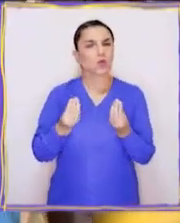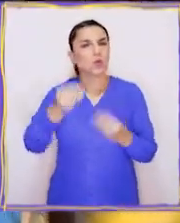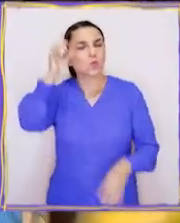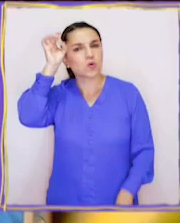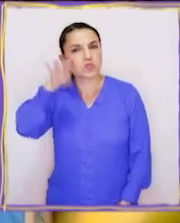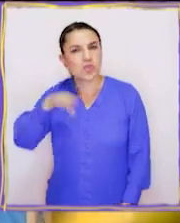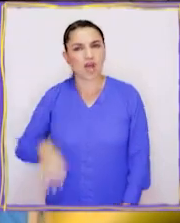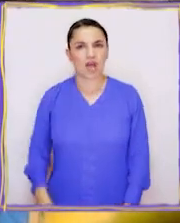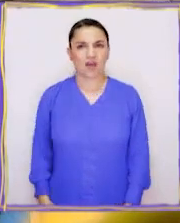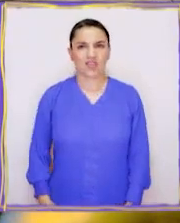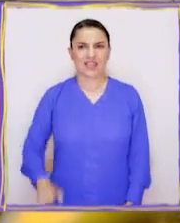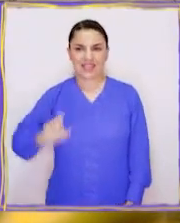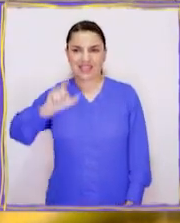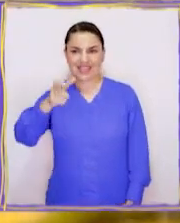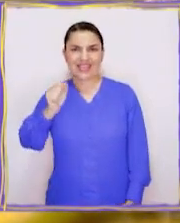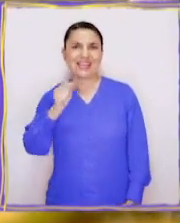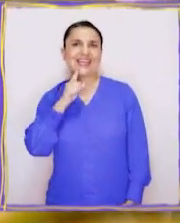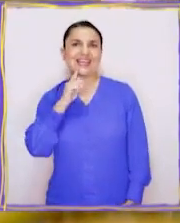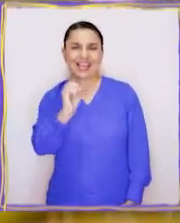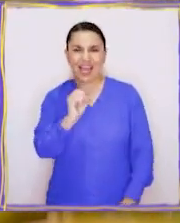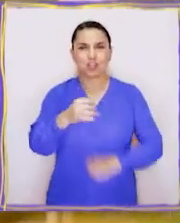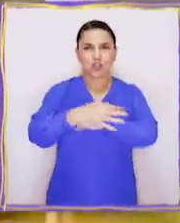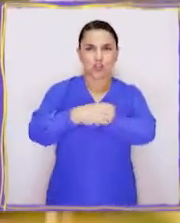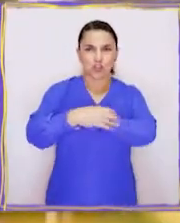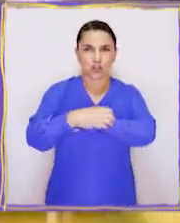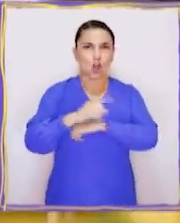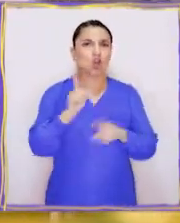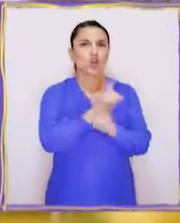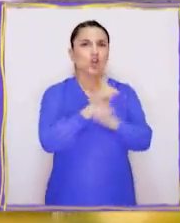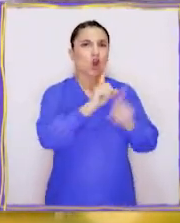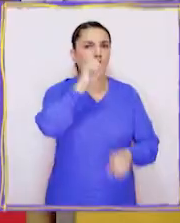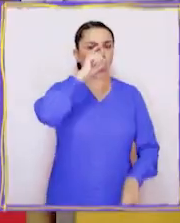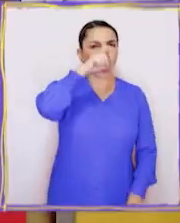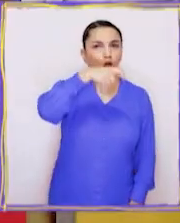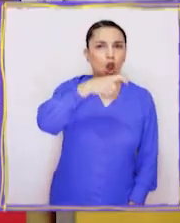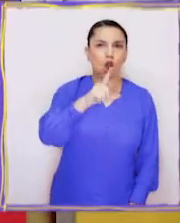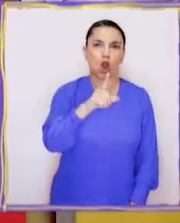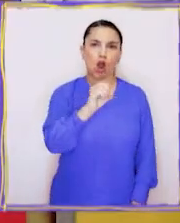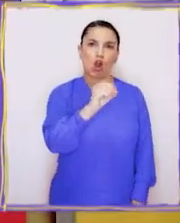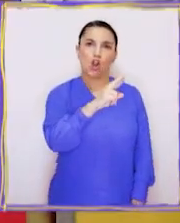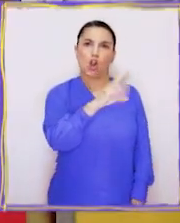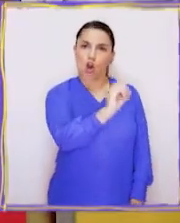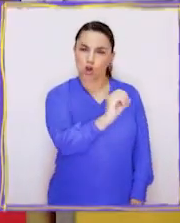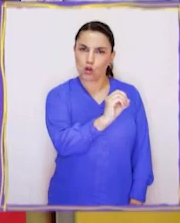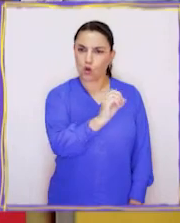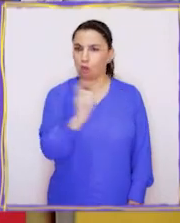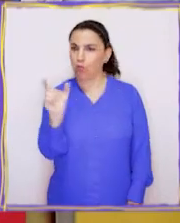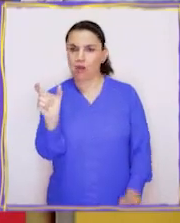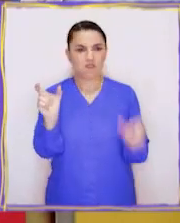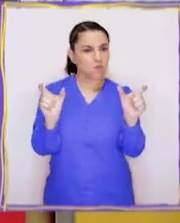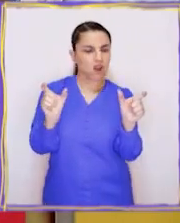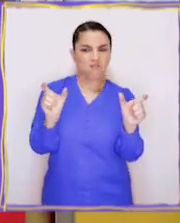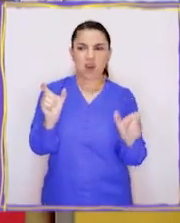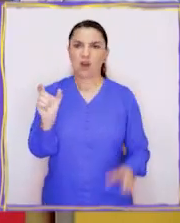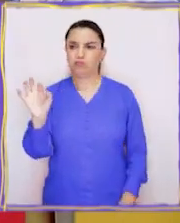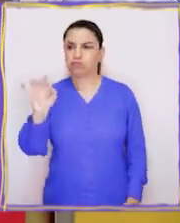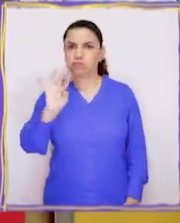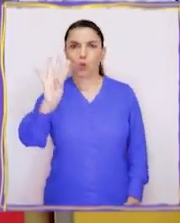dieron cuenta que era gato y no era un loro? Claro, es que ambas palabras tienen cuatro letras.